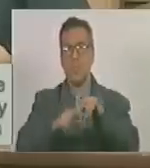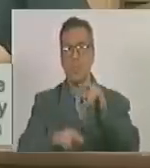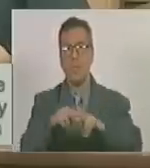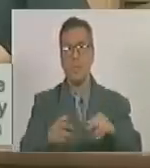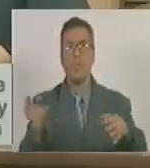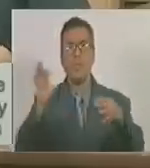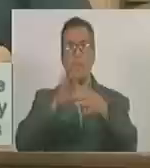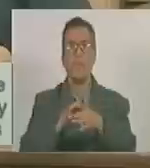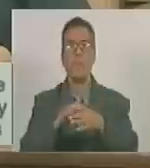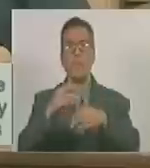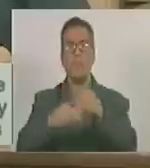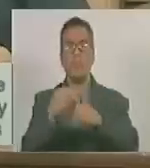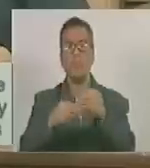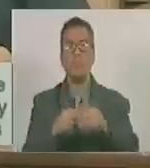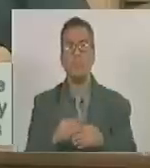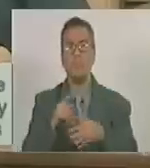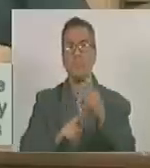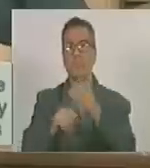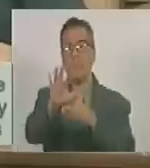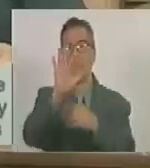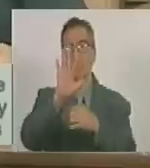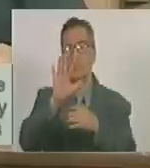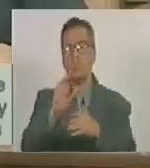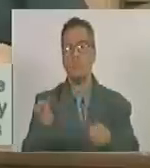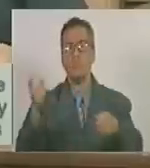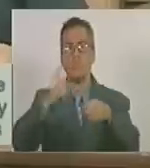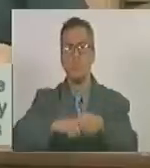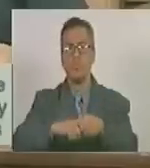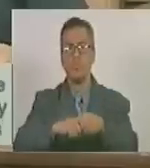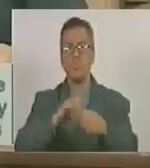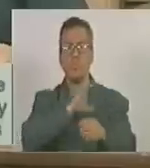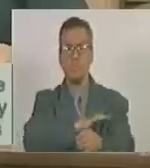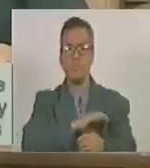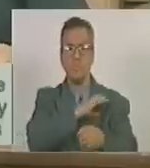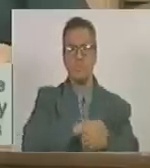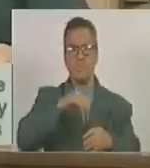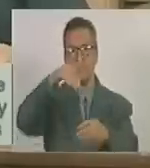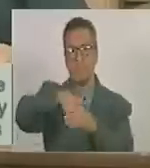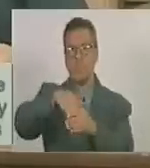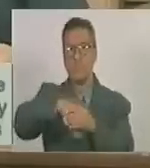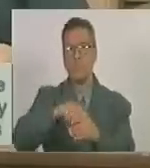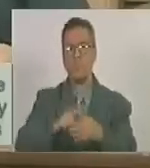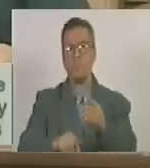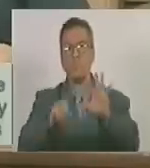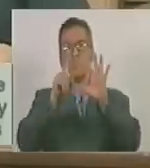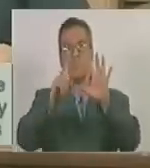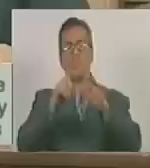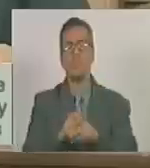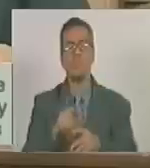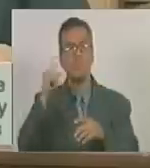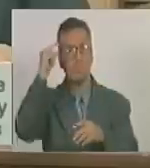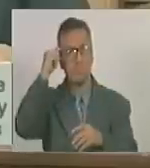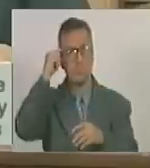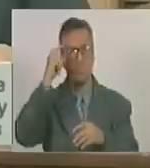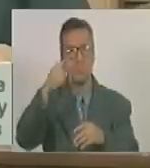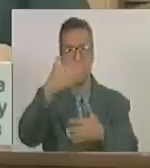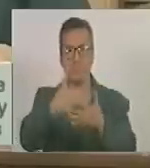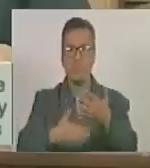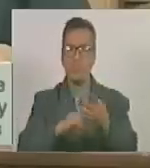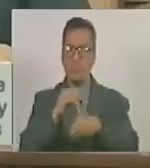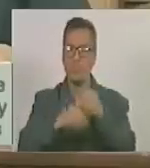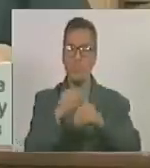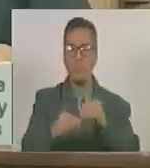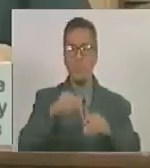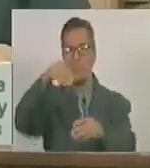la unidad ejecutiva. 5. Integrantes de la Comisión Electoral. 6. Fechas y lapsos del